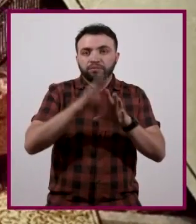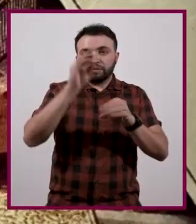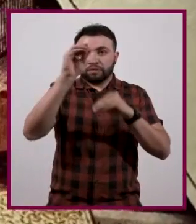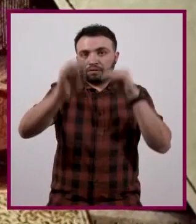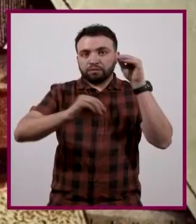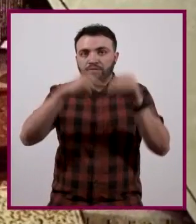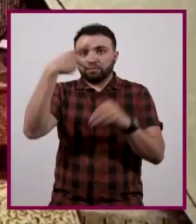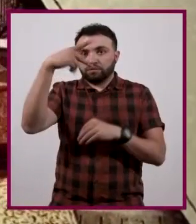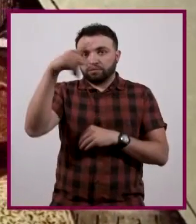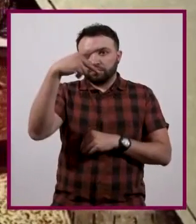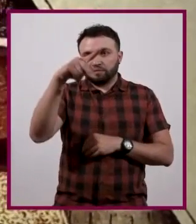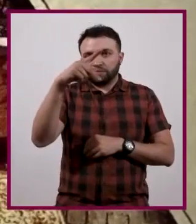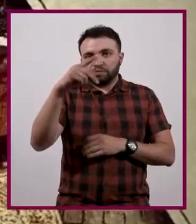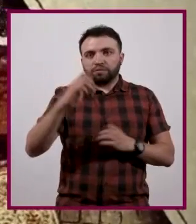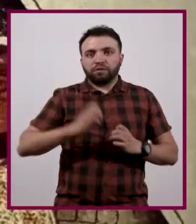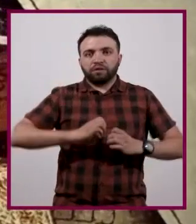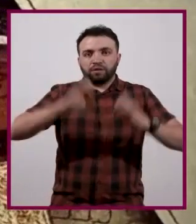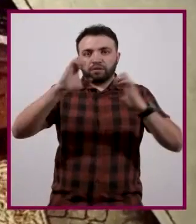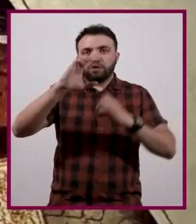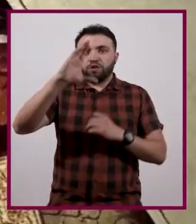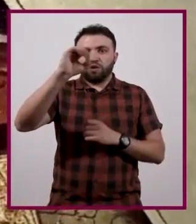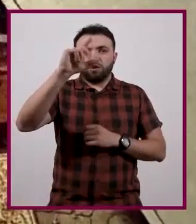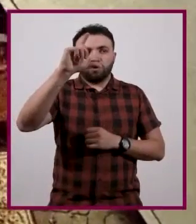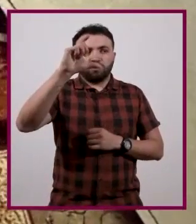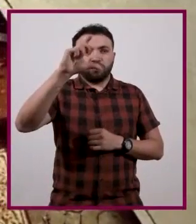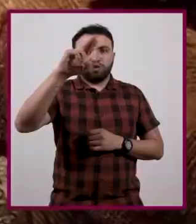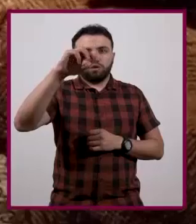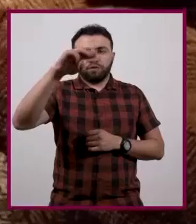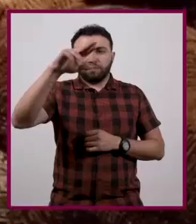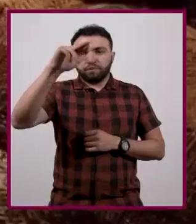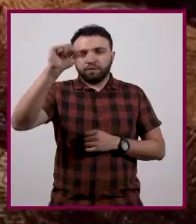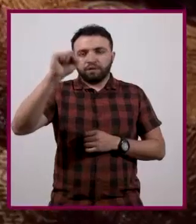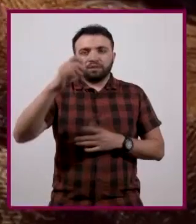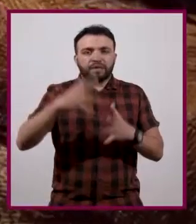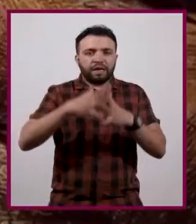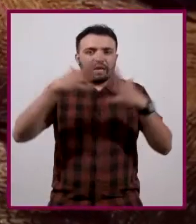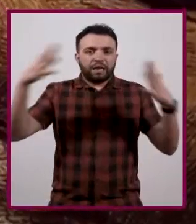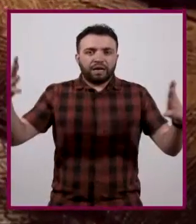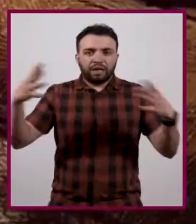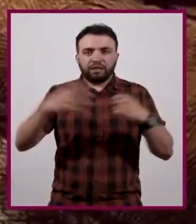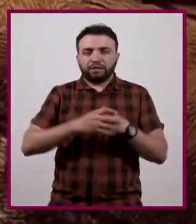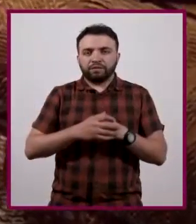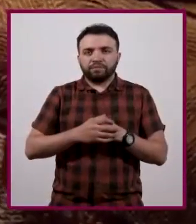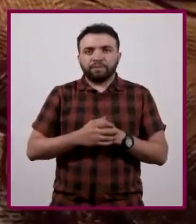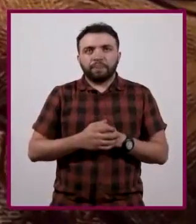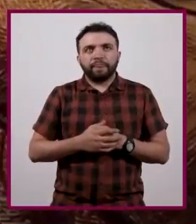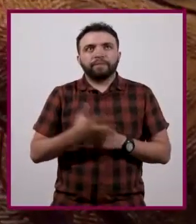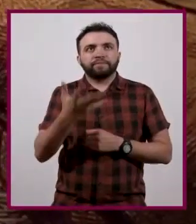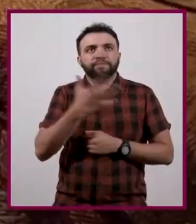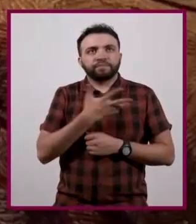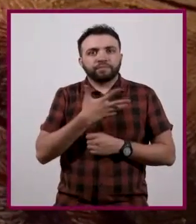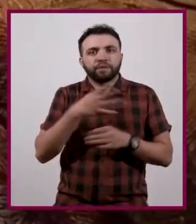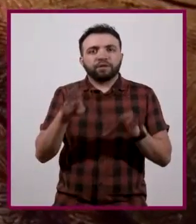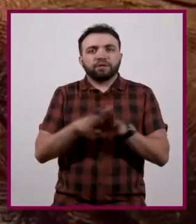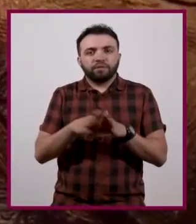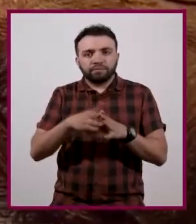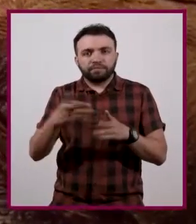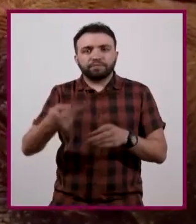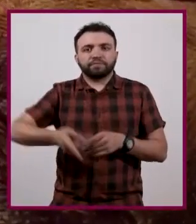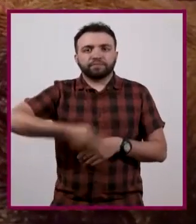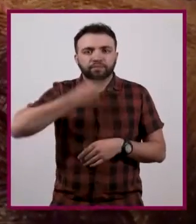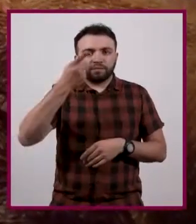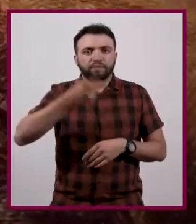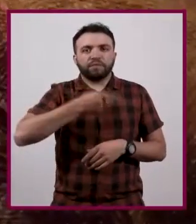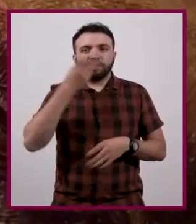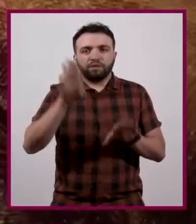del edificio homónimo, del edificio de las columnas. 3 grandes columnas en el pórtico oriente tienen toda una narración,